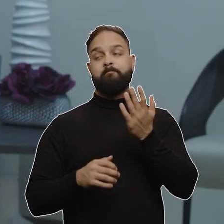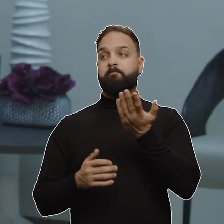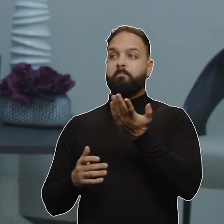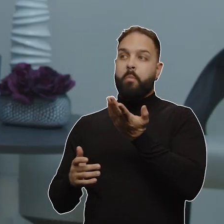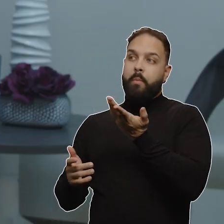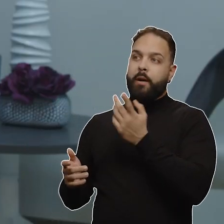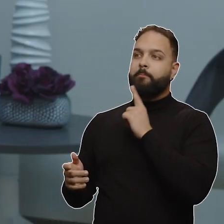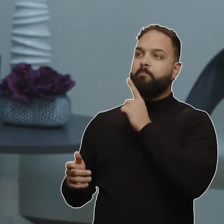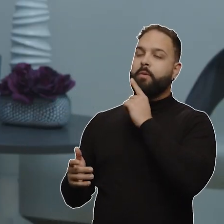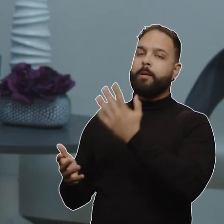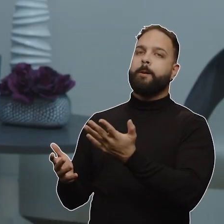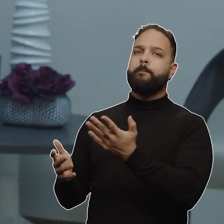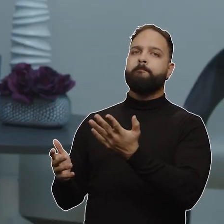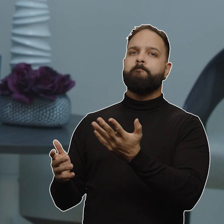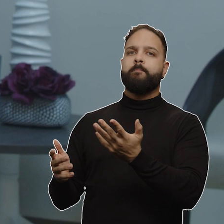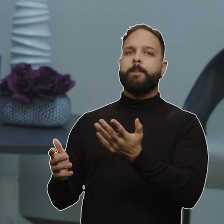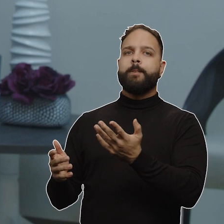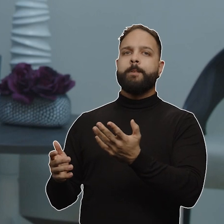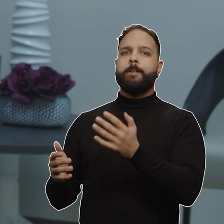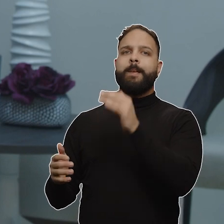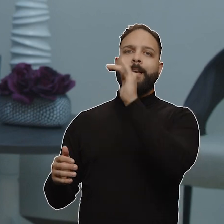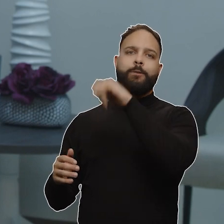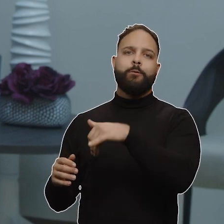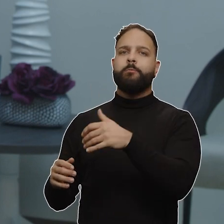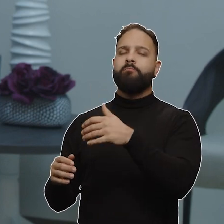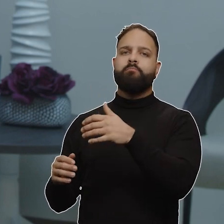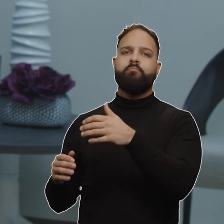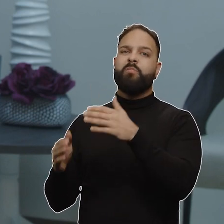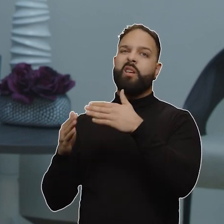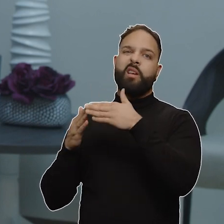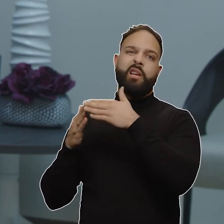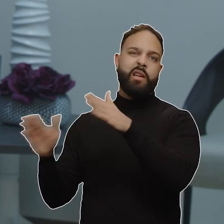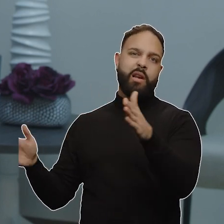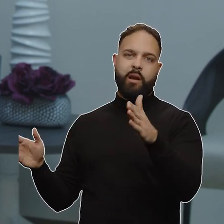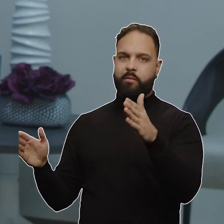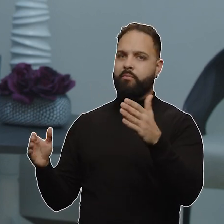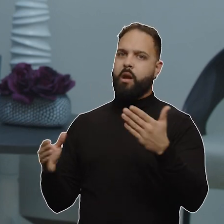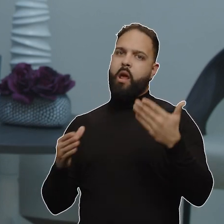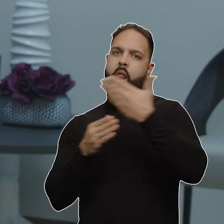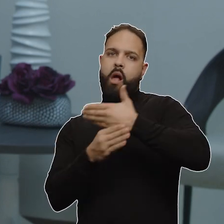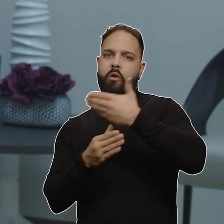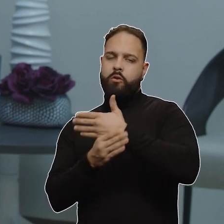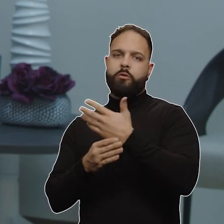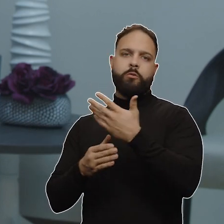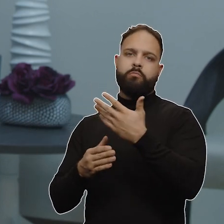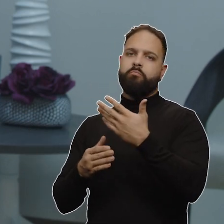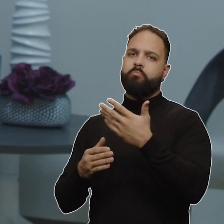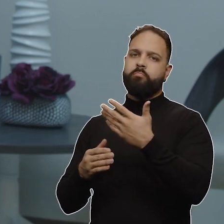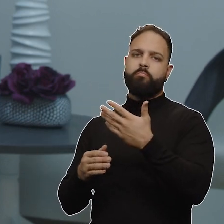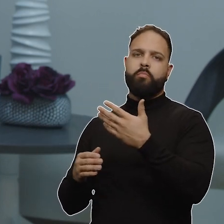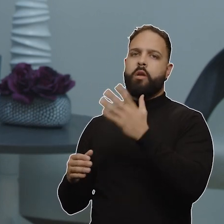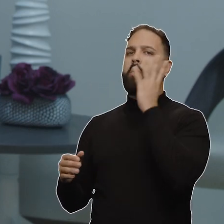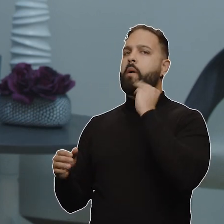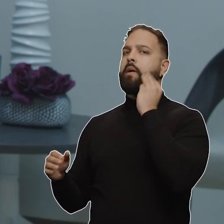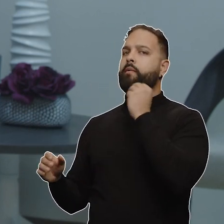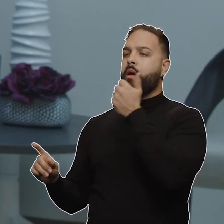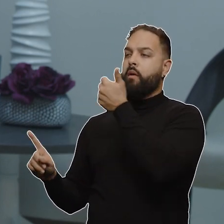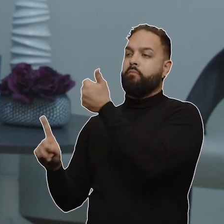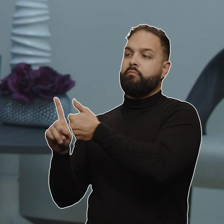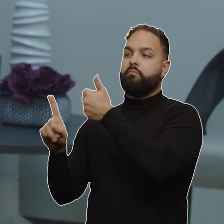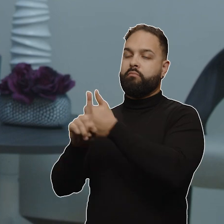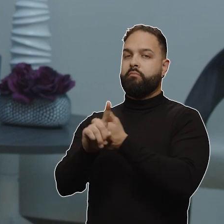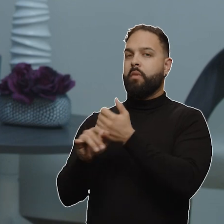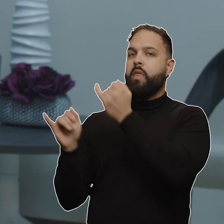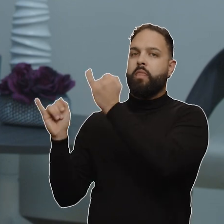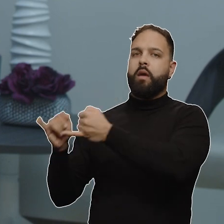violencia en general tiene un matiz muy particular en la vida de quien lo experimenta. Se